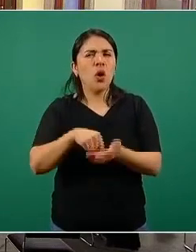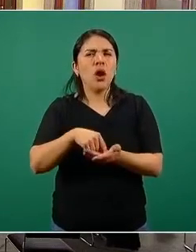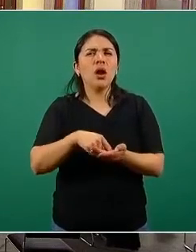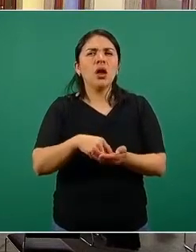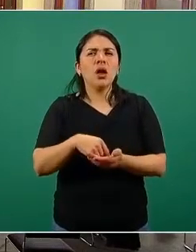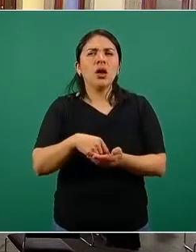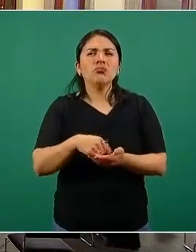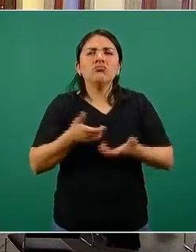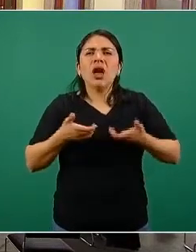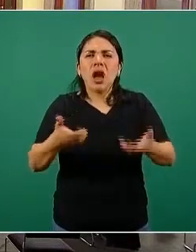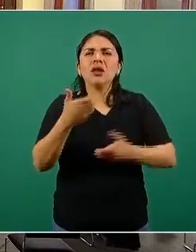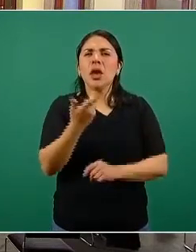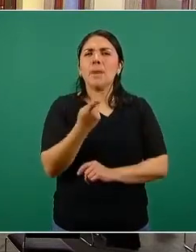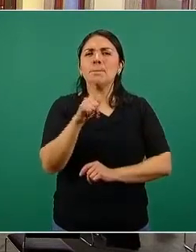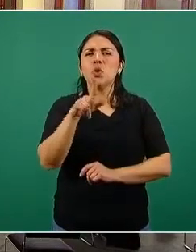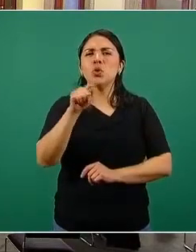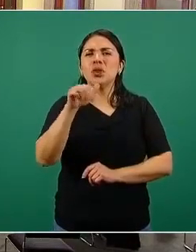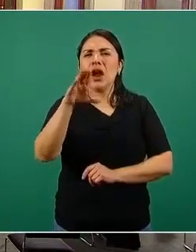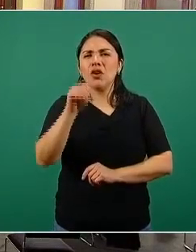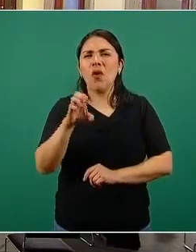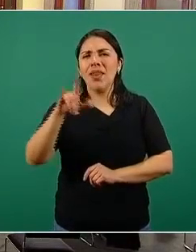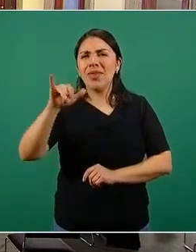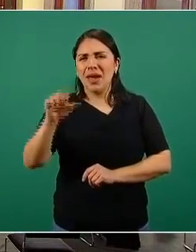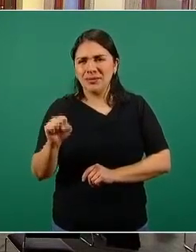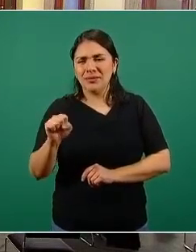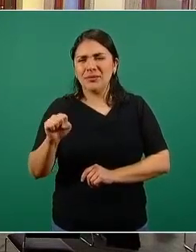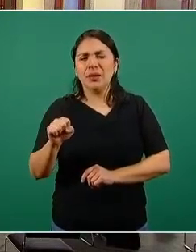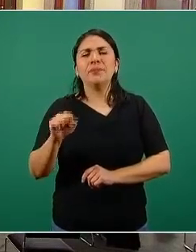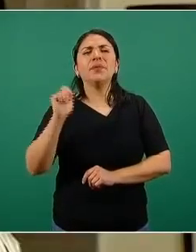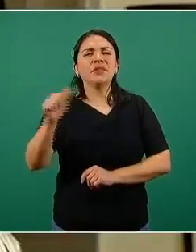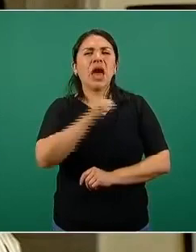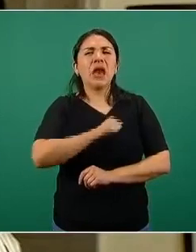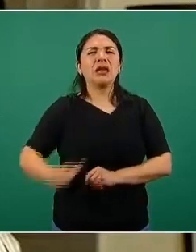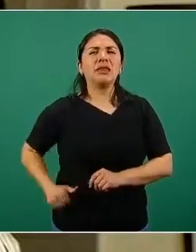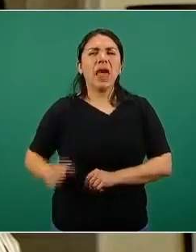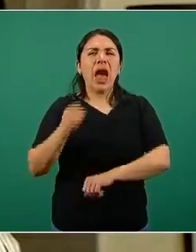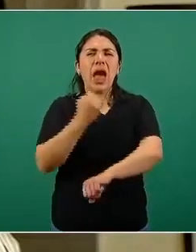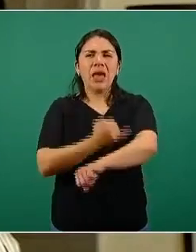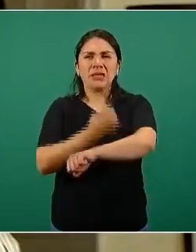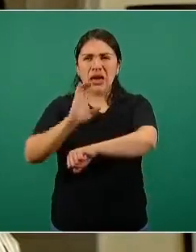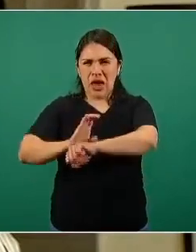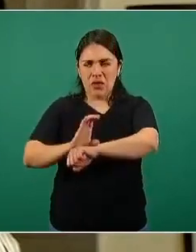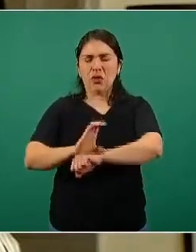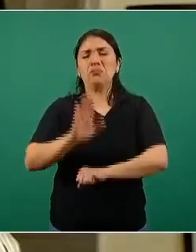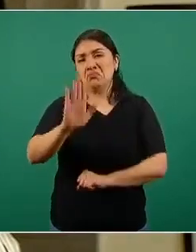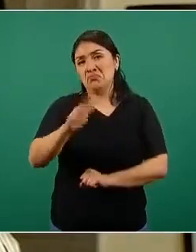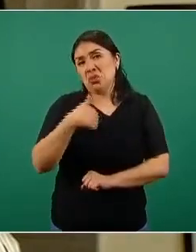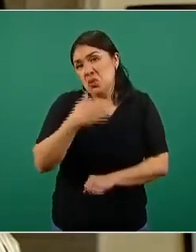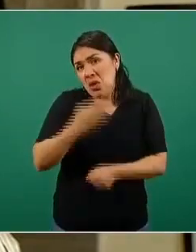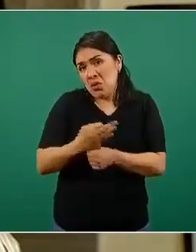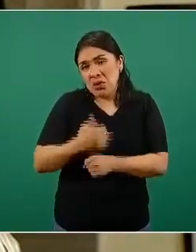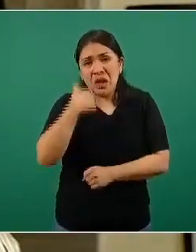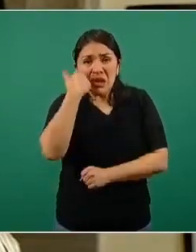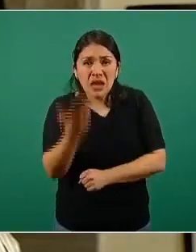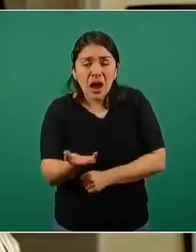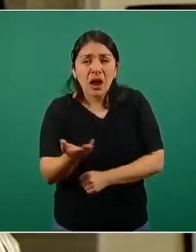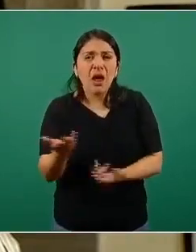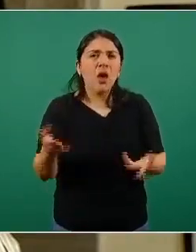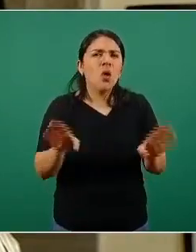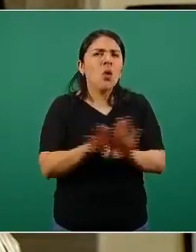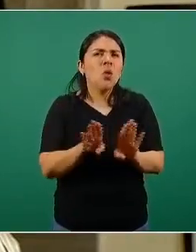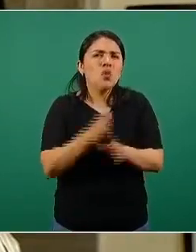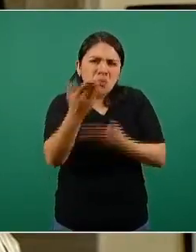Plutarco Elías Calles, en la Alcaldía Iztacalco. Yo quisiera en este aspecto